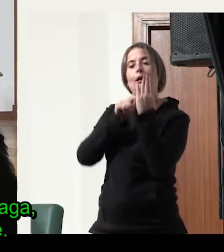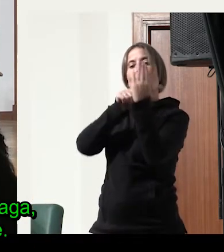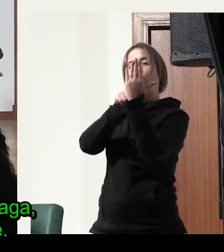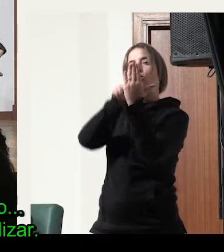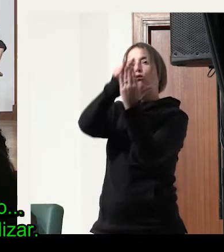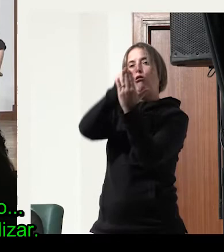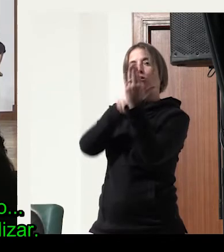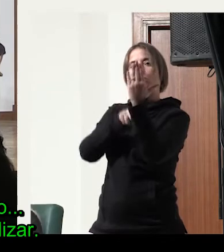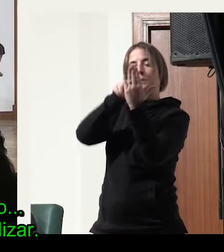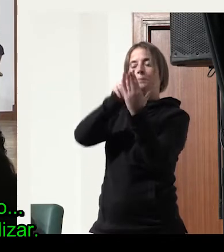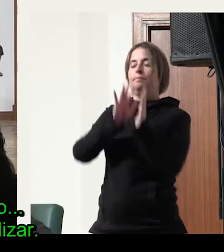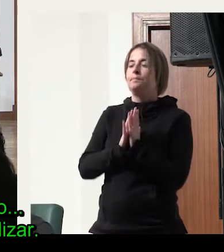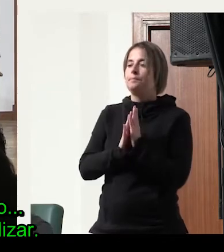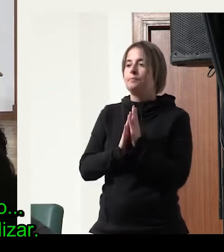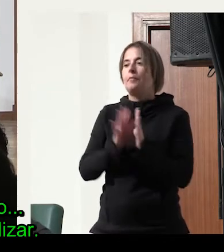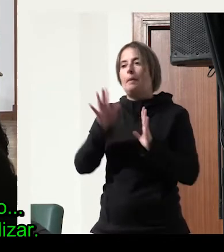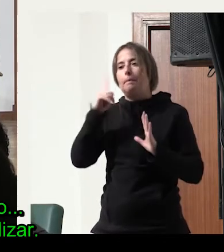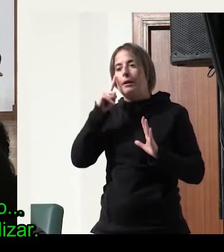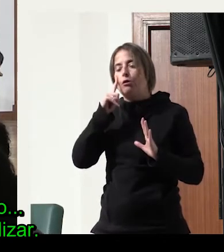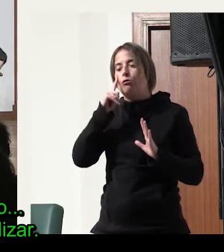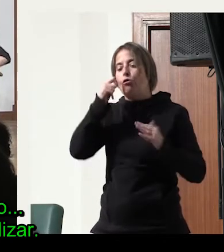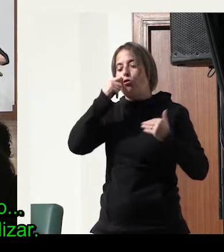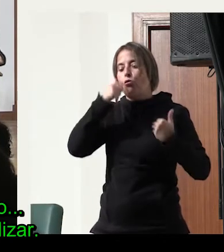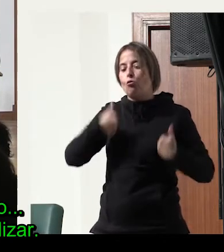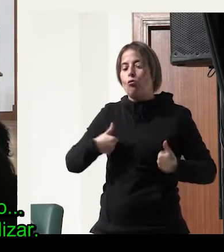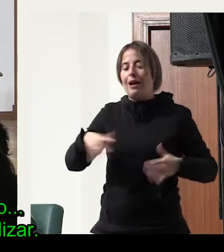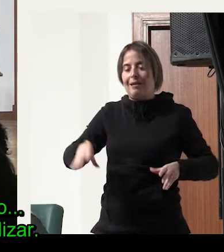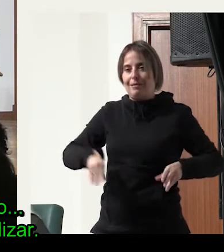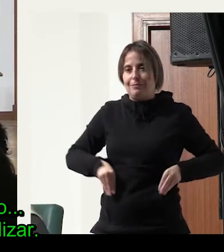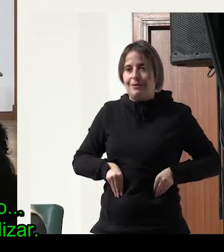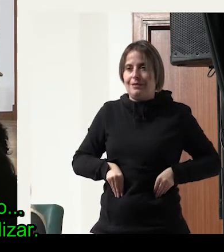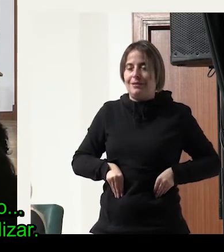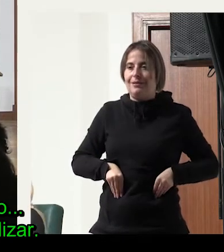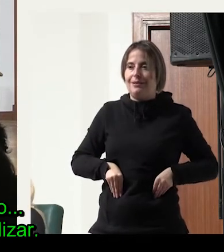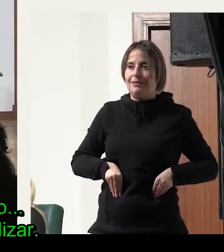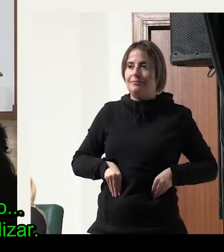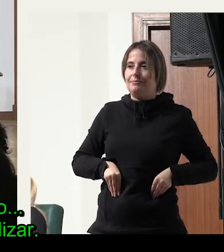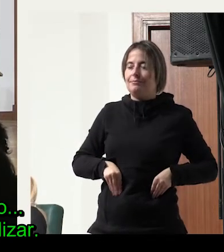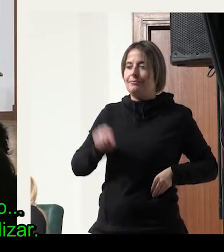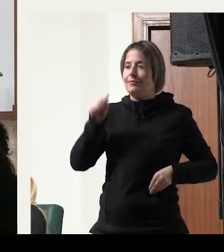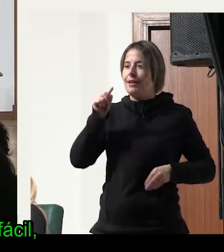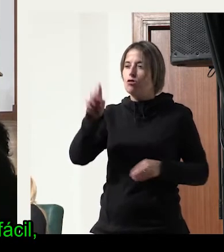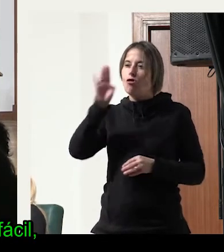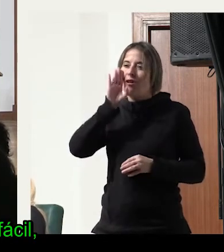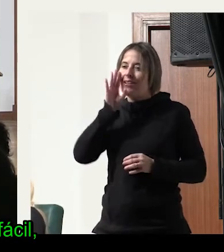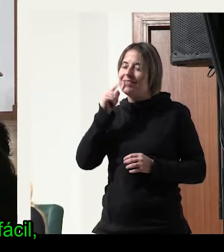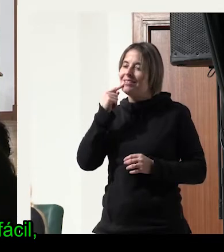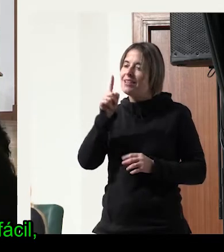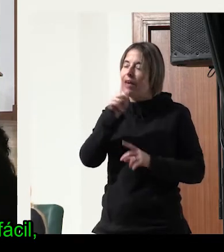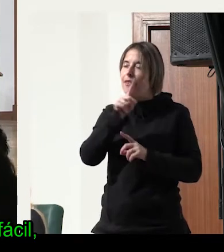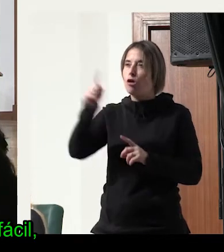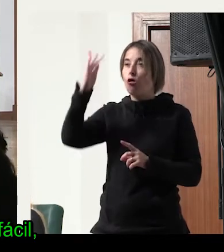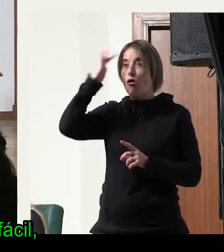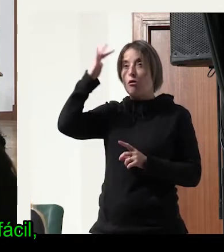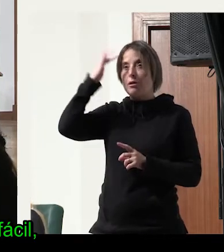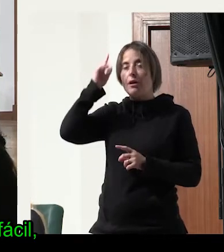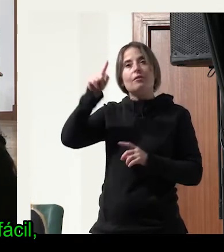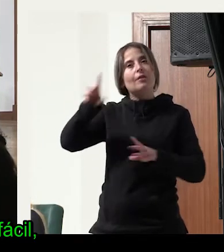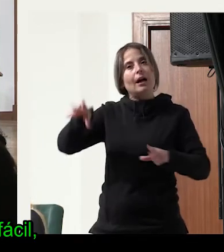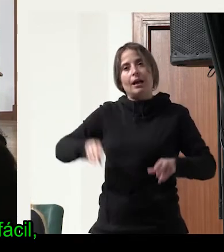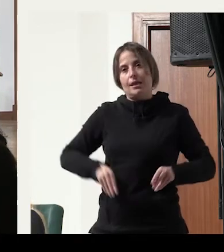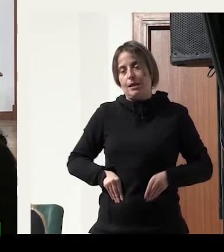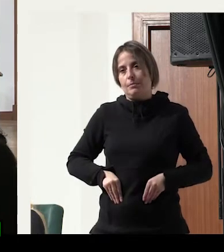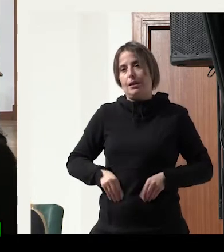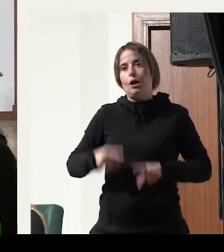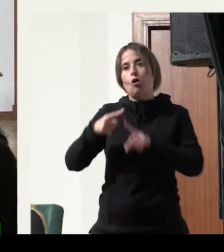hacer. Pero aceptar el envejecimiento era eso que decía antes de no idealizar, ¿no? Bueno, hay que aceptar que un cuerpo envejece, no es